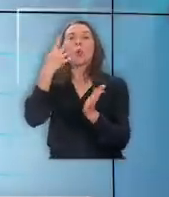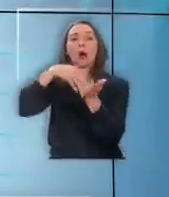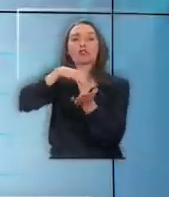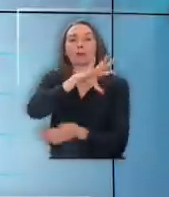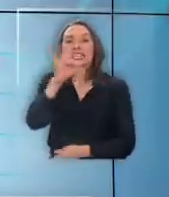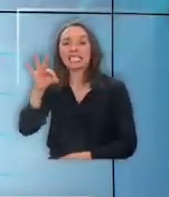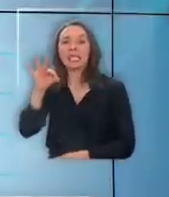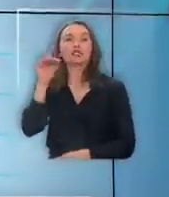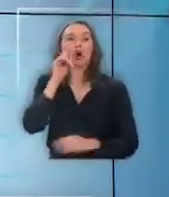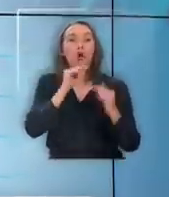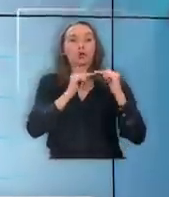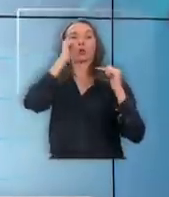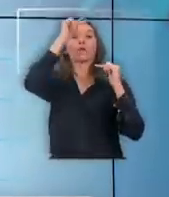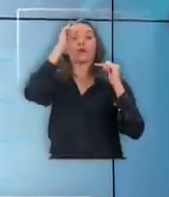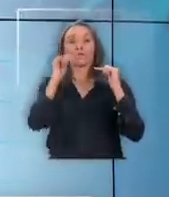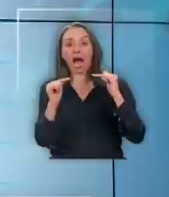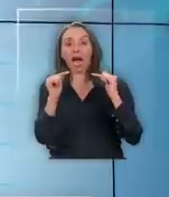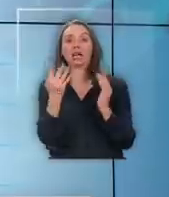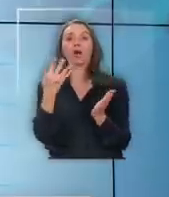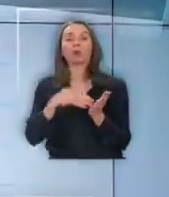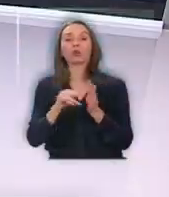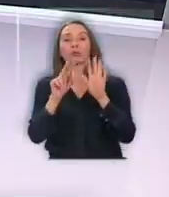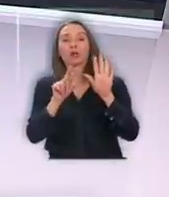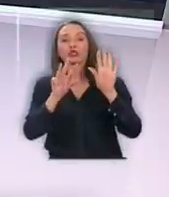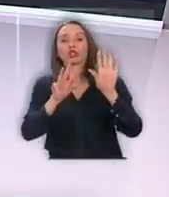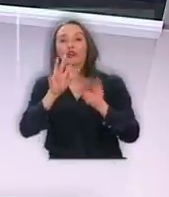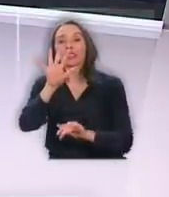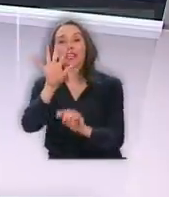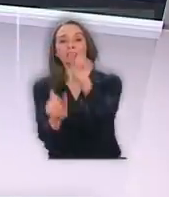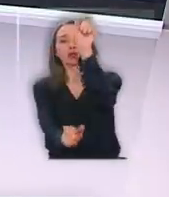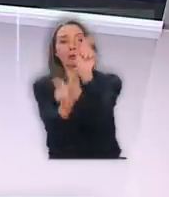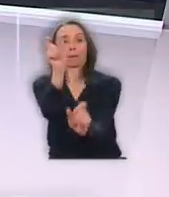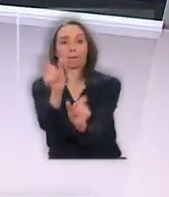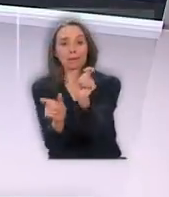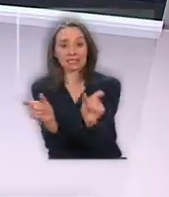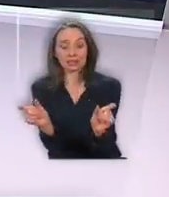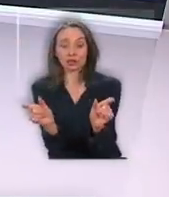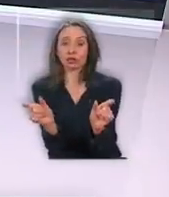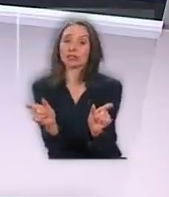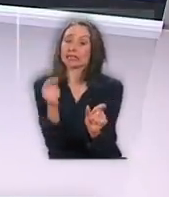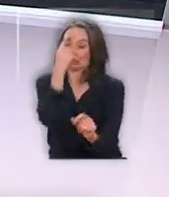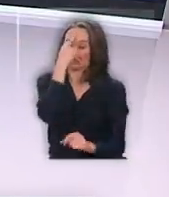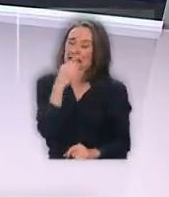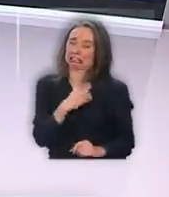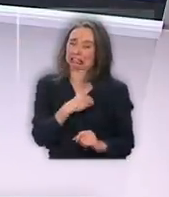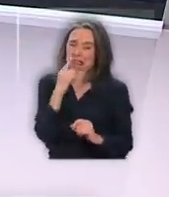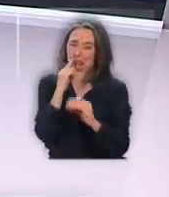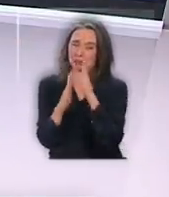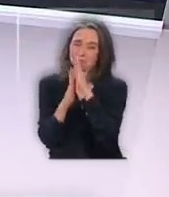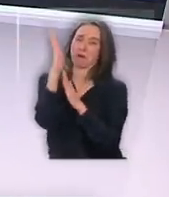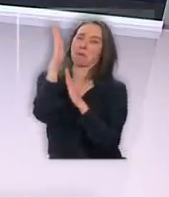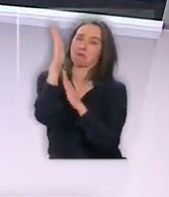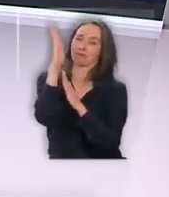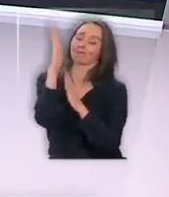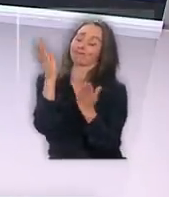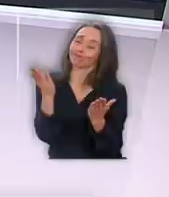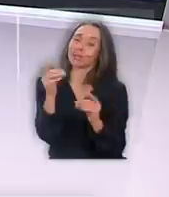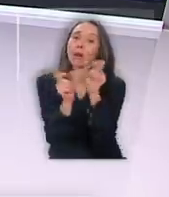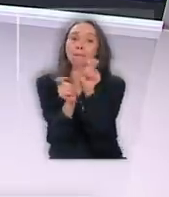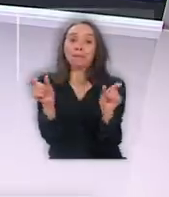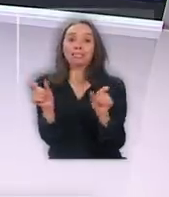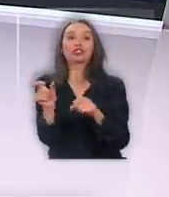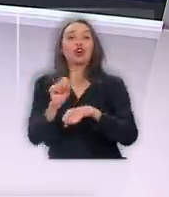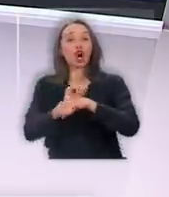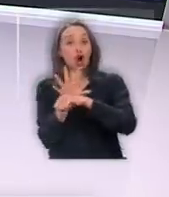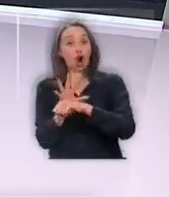la última cifra conocida de 4.895, que es un nuevo y triste récord. Y si vemos los recuperados también, han ido